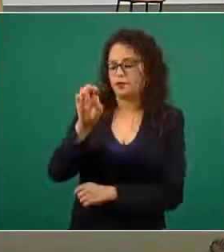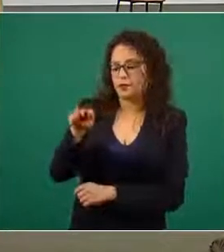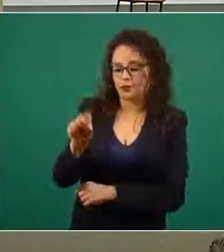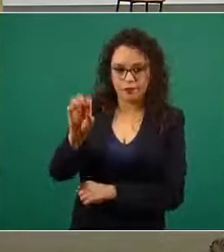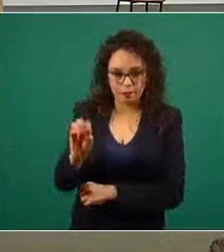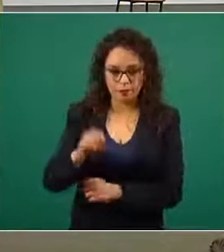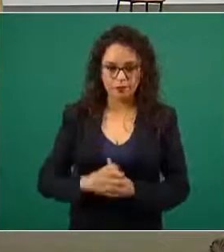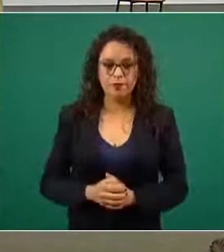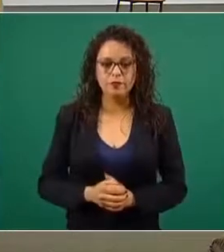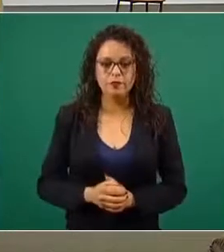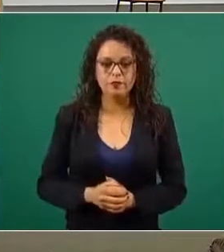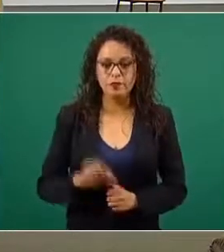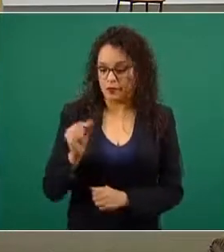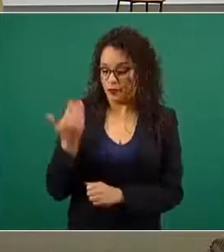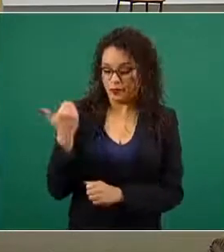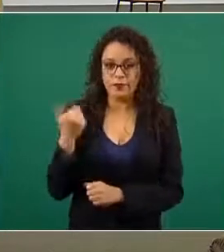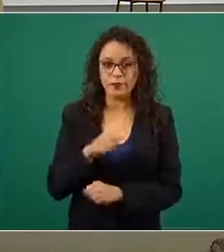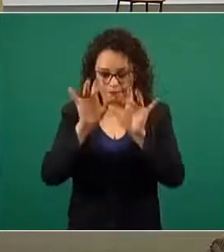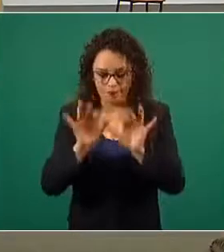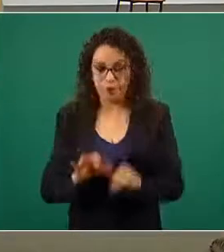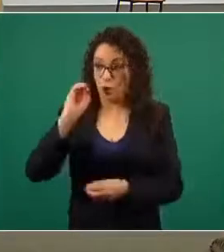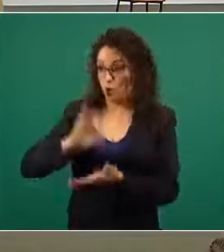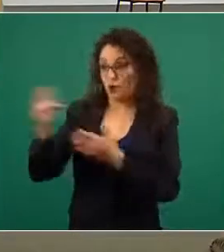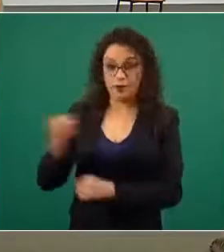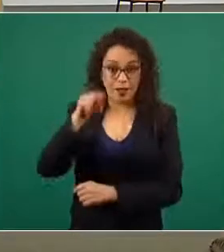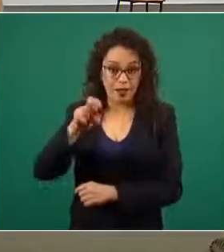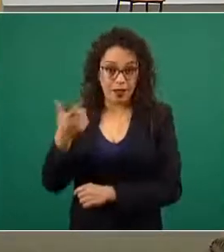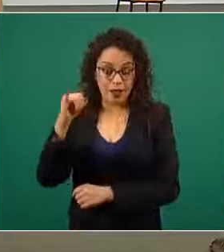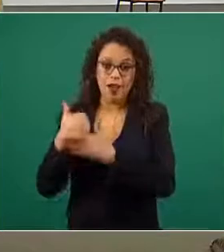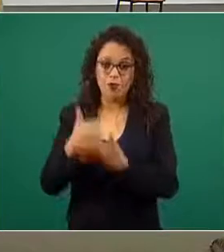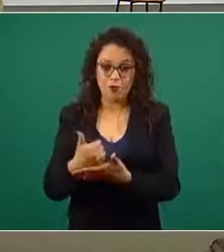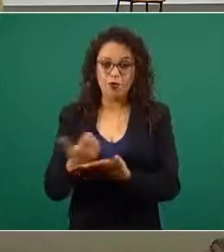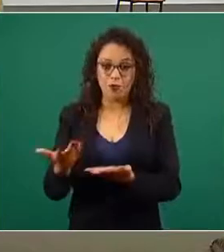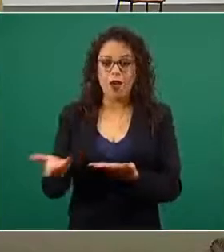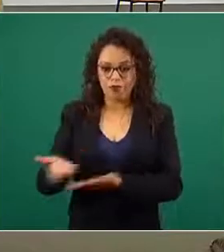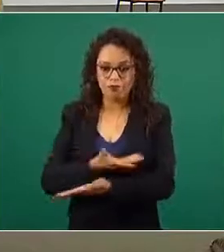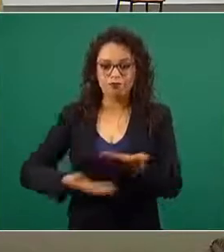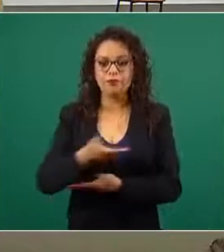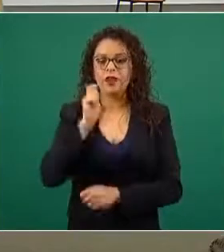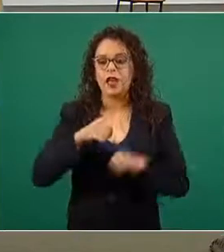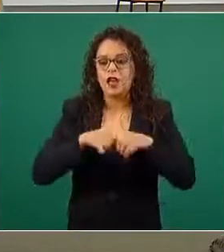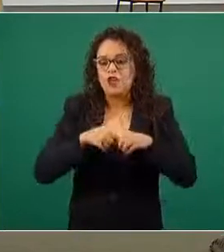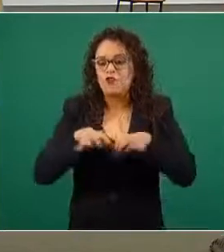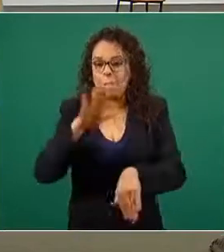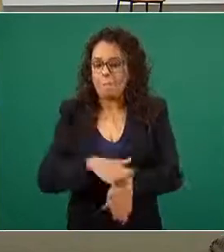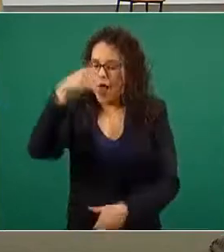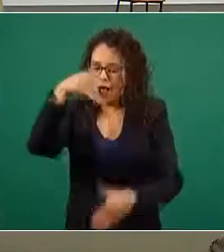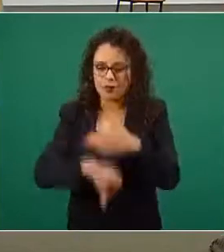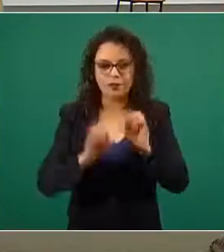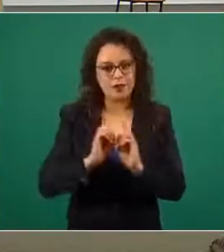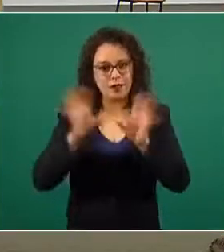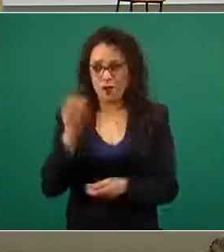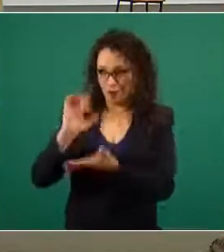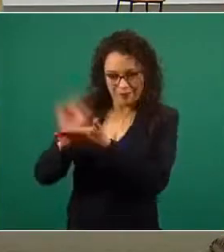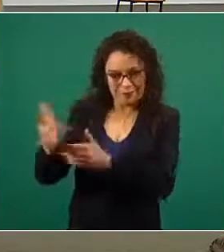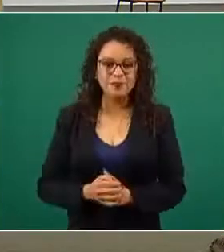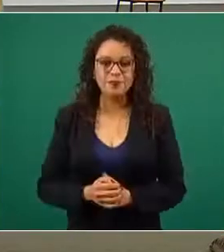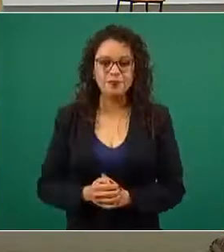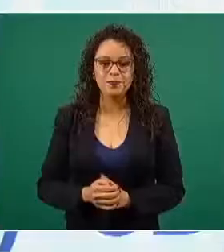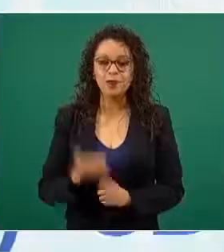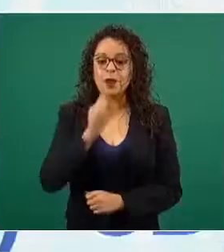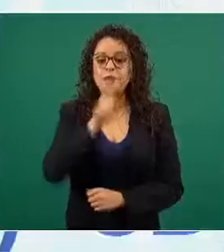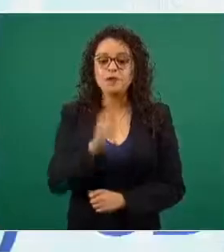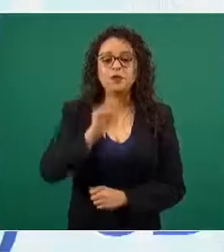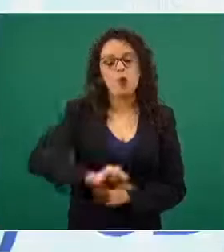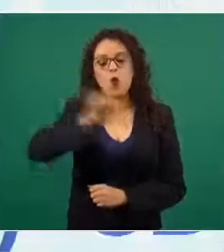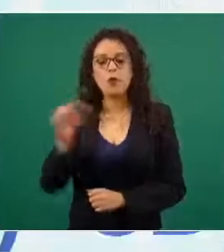Población y Vivienda, su versión más actualizada, agradecemos al INEGI, por cierto, esta colaboración de facilitarnos información con mayor detalle, gracias al INEGI, y también con